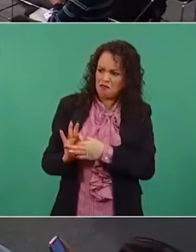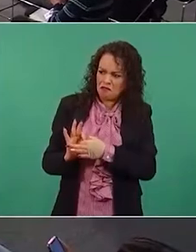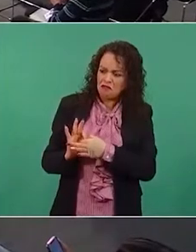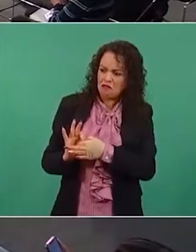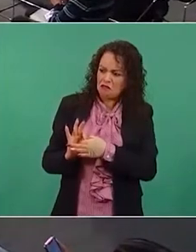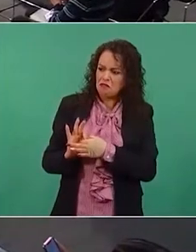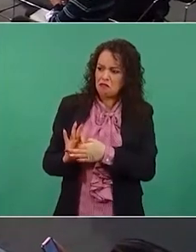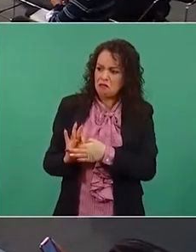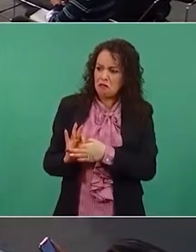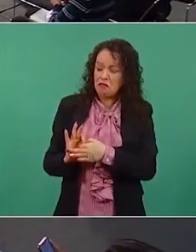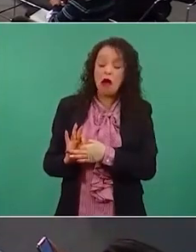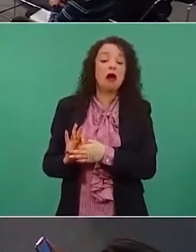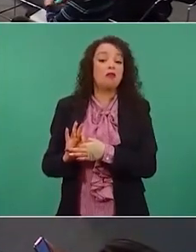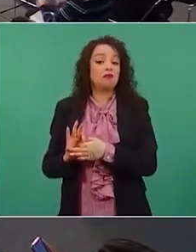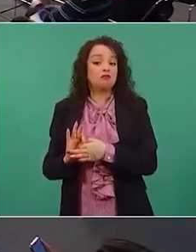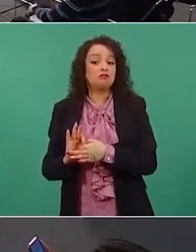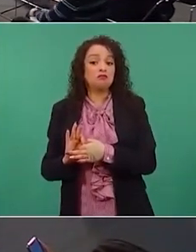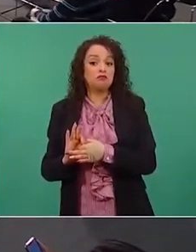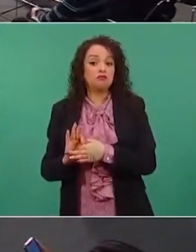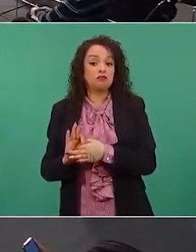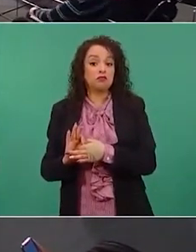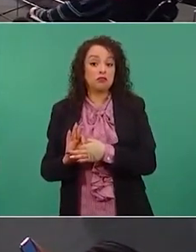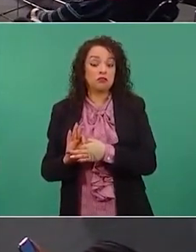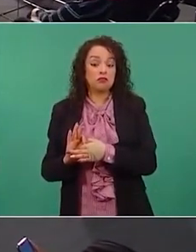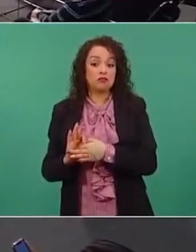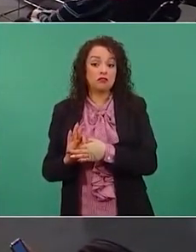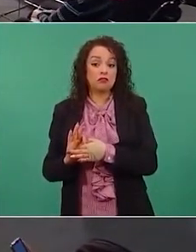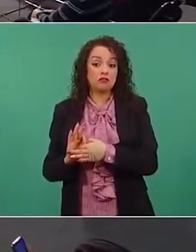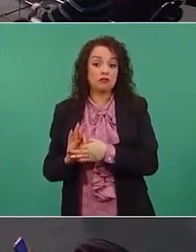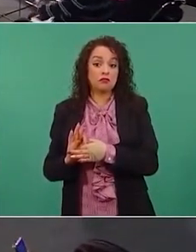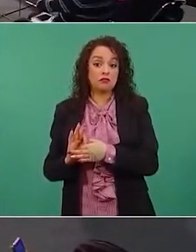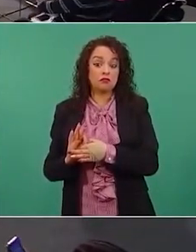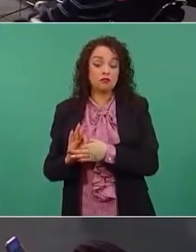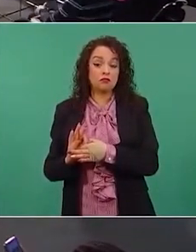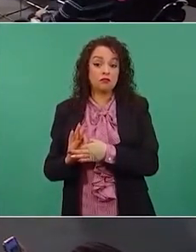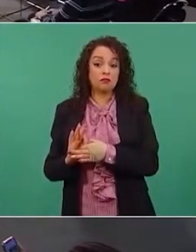se habla de que él recibió dinero.